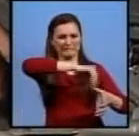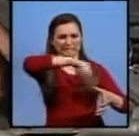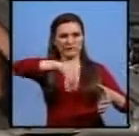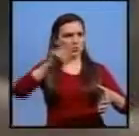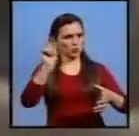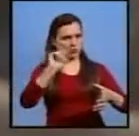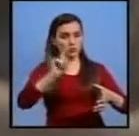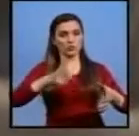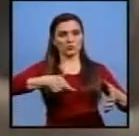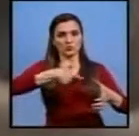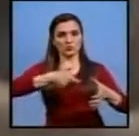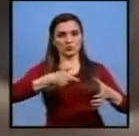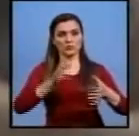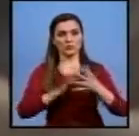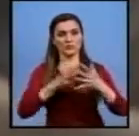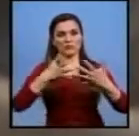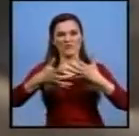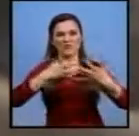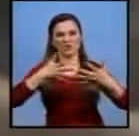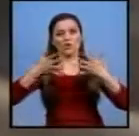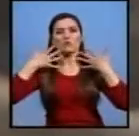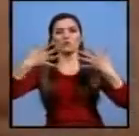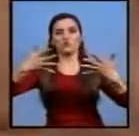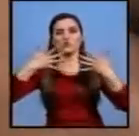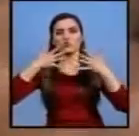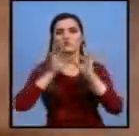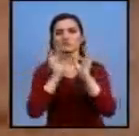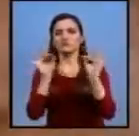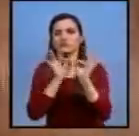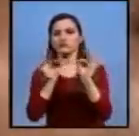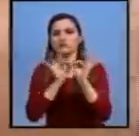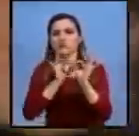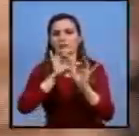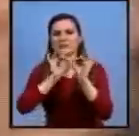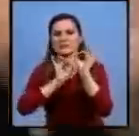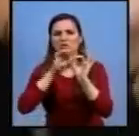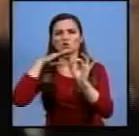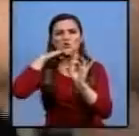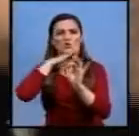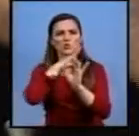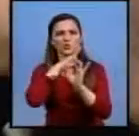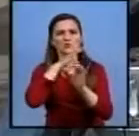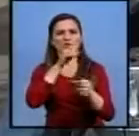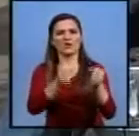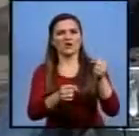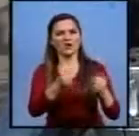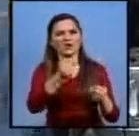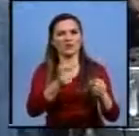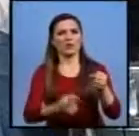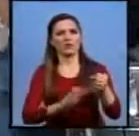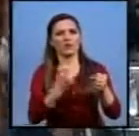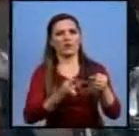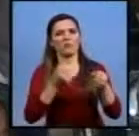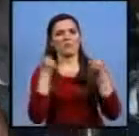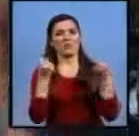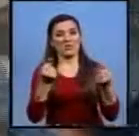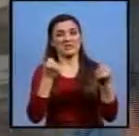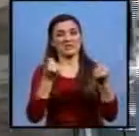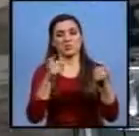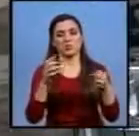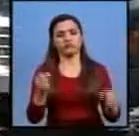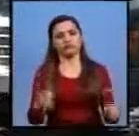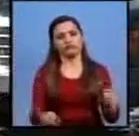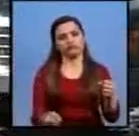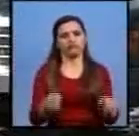filtro de aire y límpialo si está cubierto de ceniza, puesto que si se encuentra sucio, el auto disminuye su potencia. Mantener